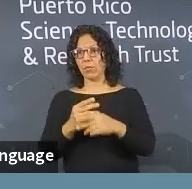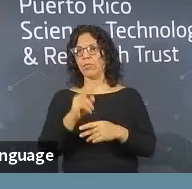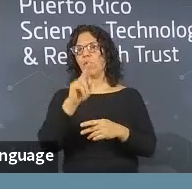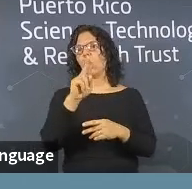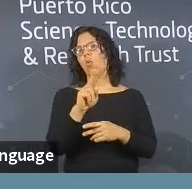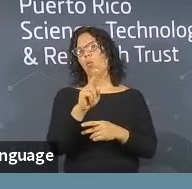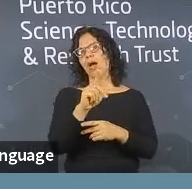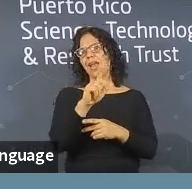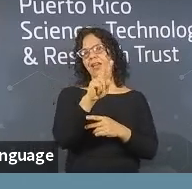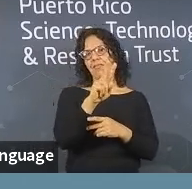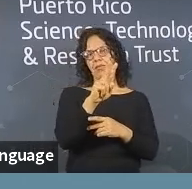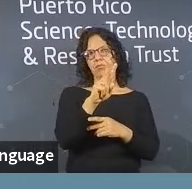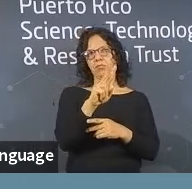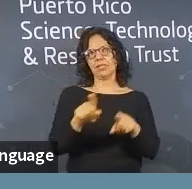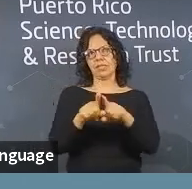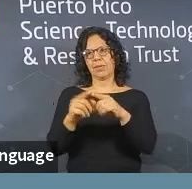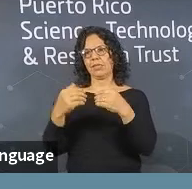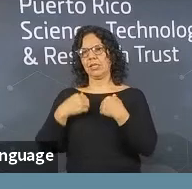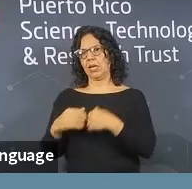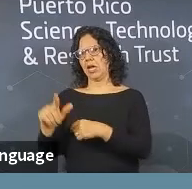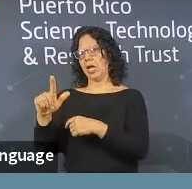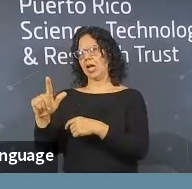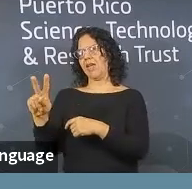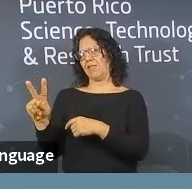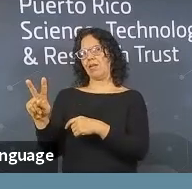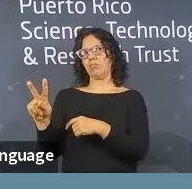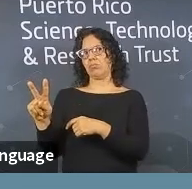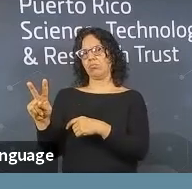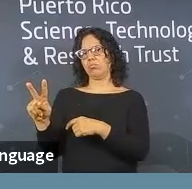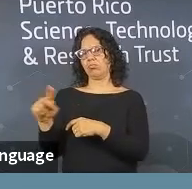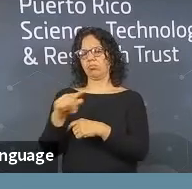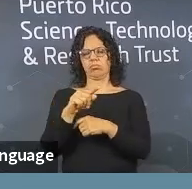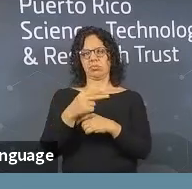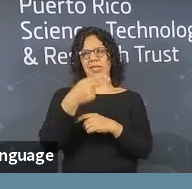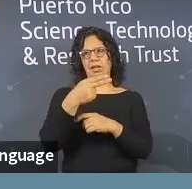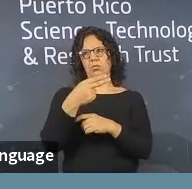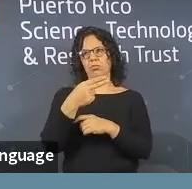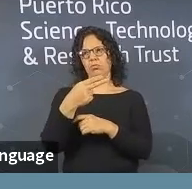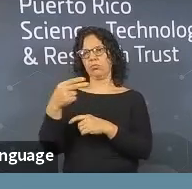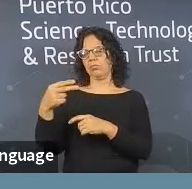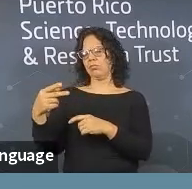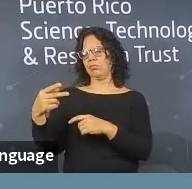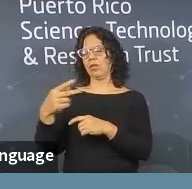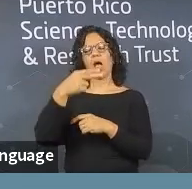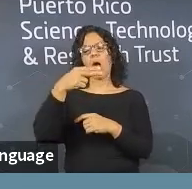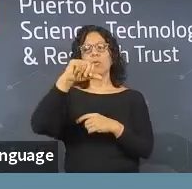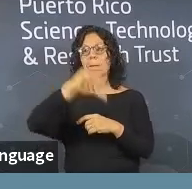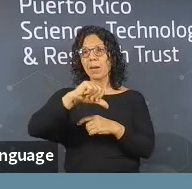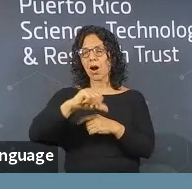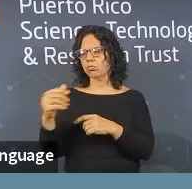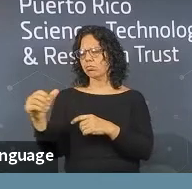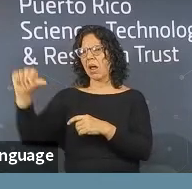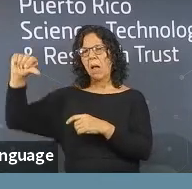tenemos mochilas que van a producir LB, o sea, bajo volumen y ultra bajo volumen. Entonces, dependiendo